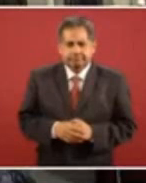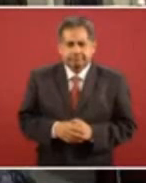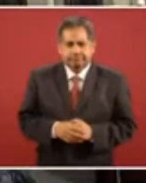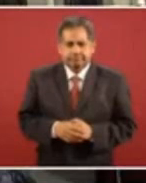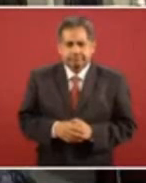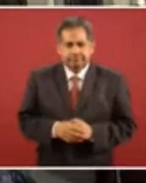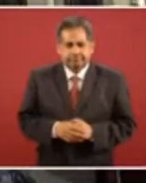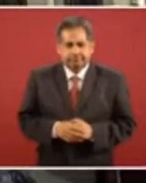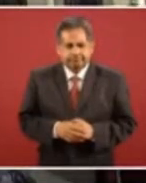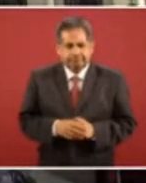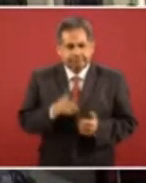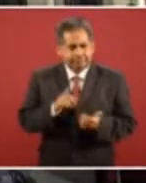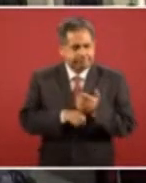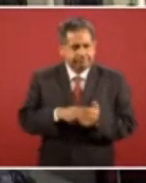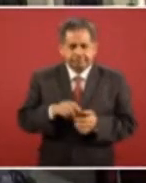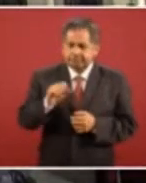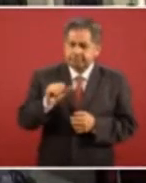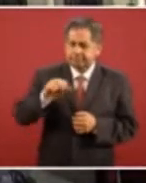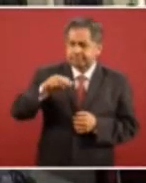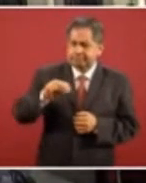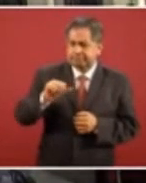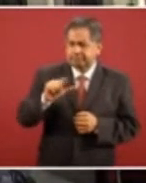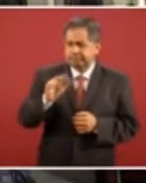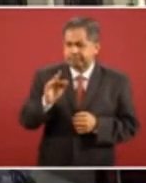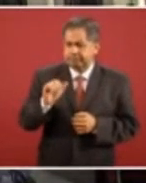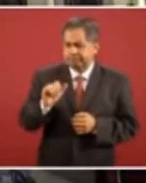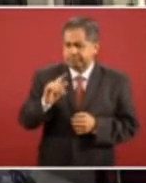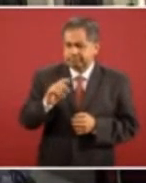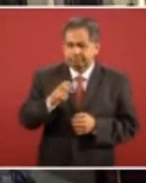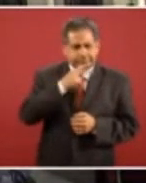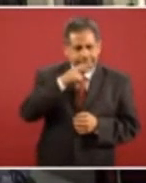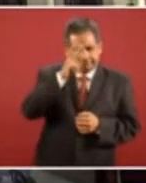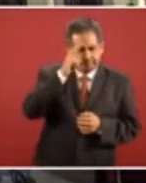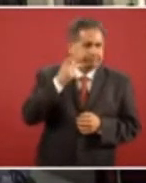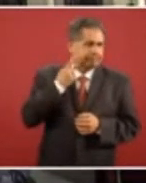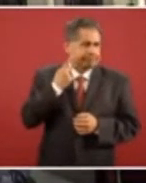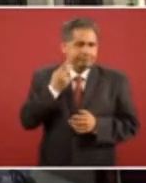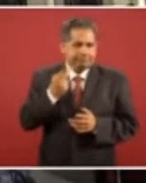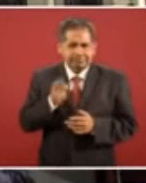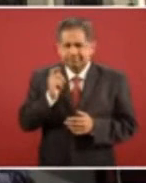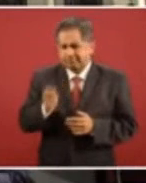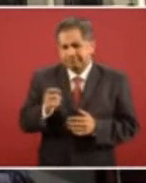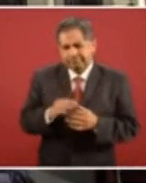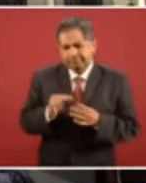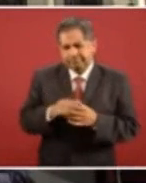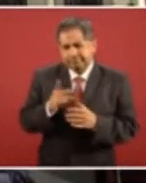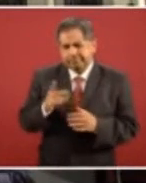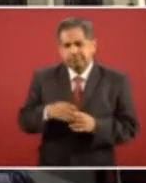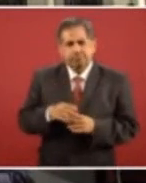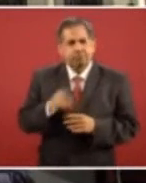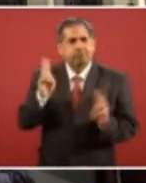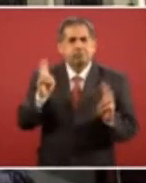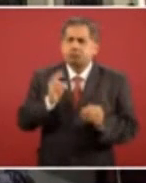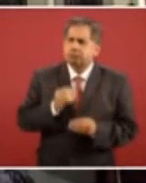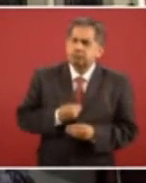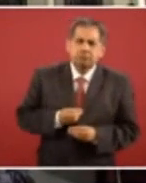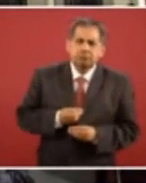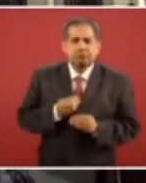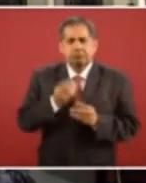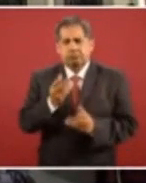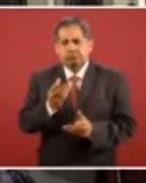el analfabetismo en política. Es incluso un poema